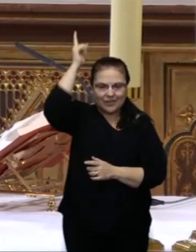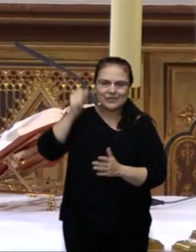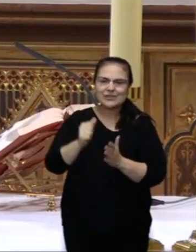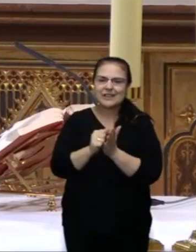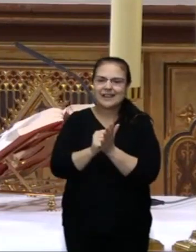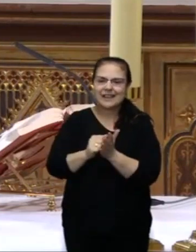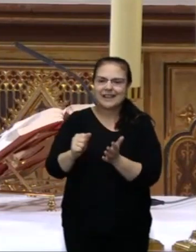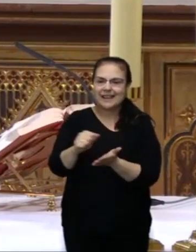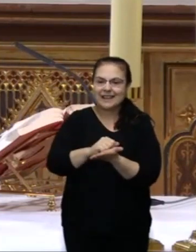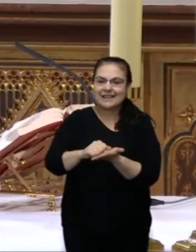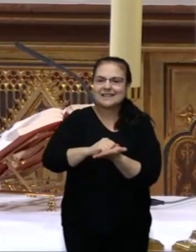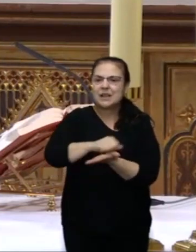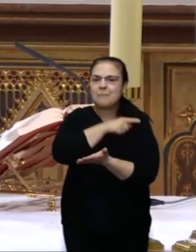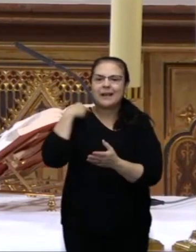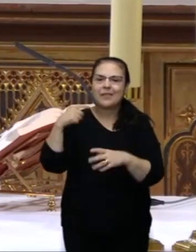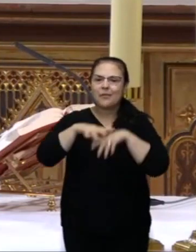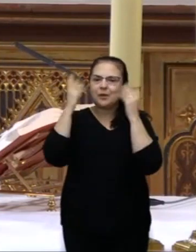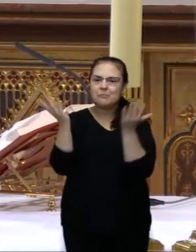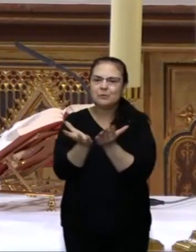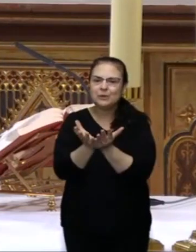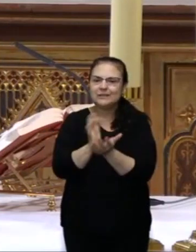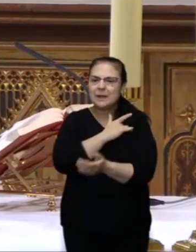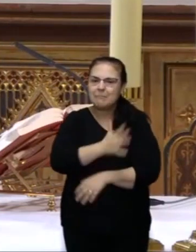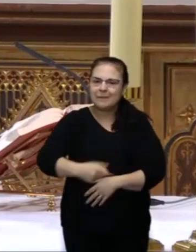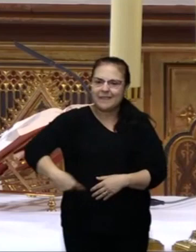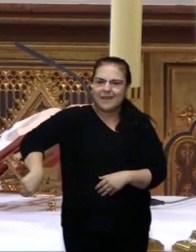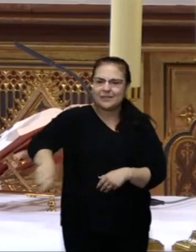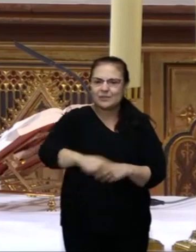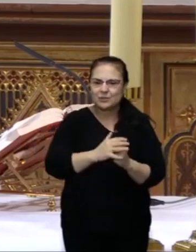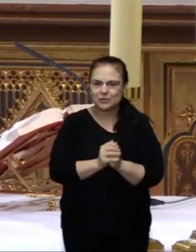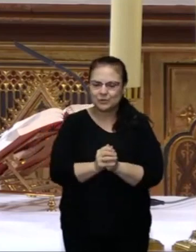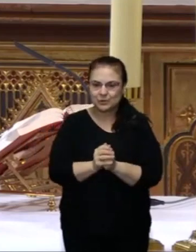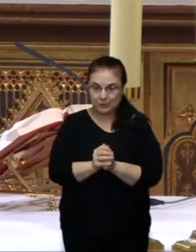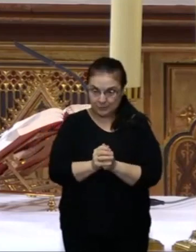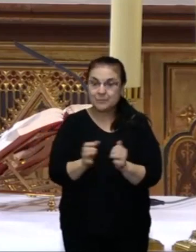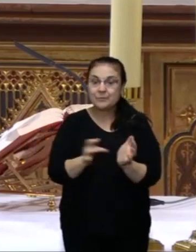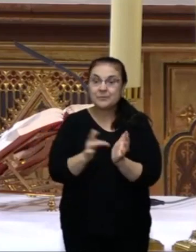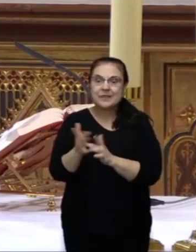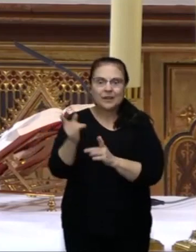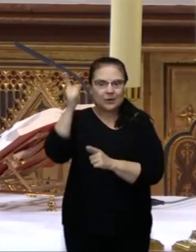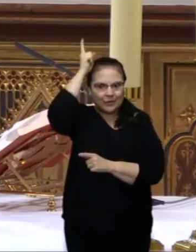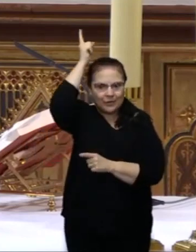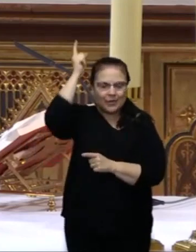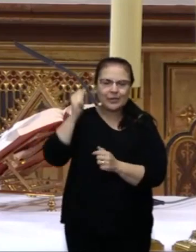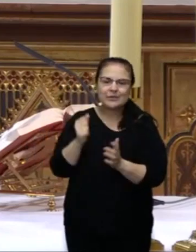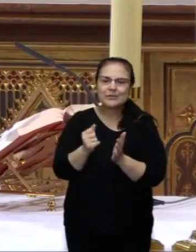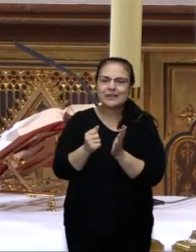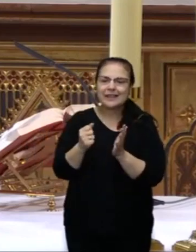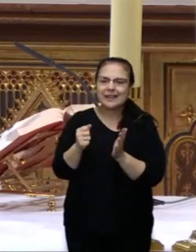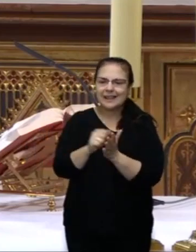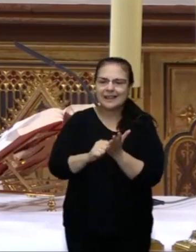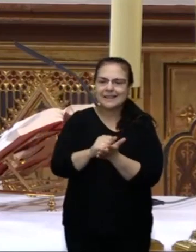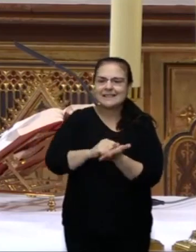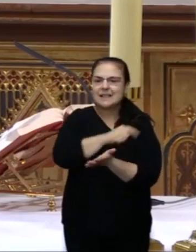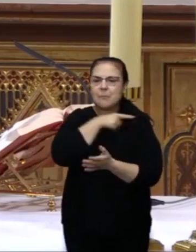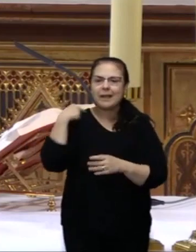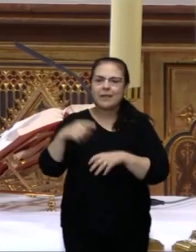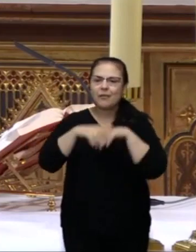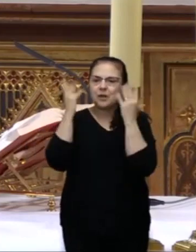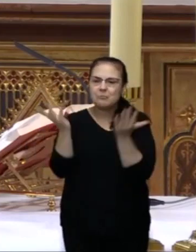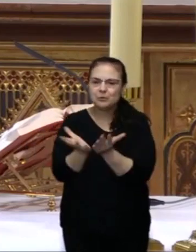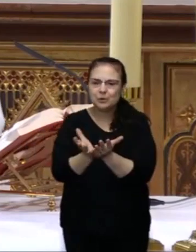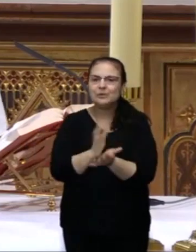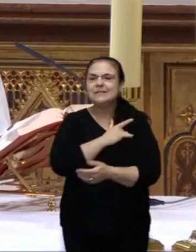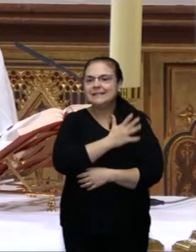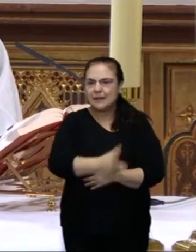Cordero de Dios, que quitas el pecado del mundo, ten piedad de nosotros. Cordero de Dios, que quitas el